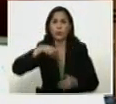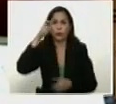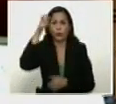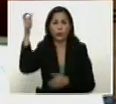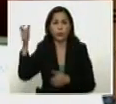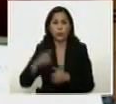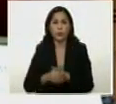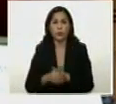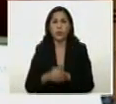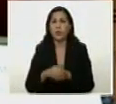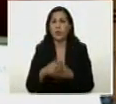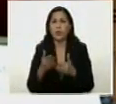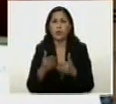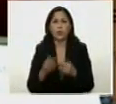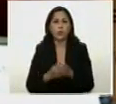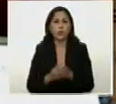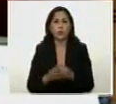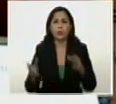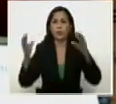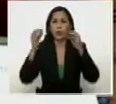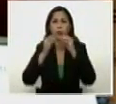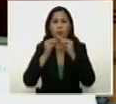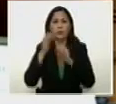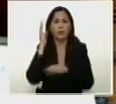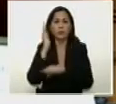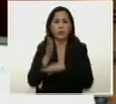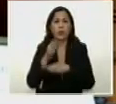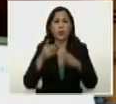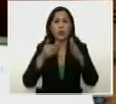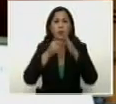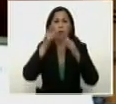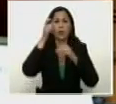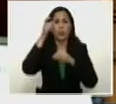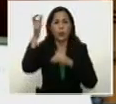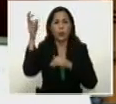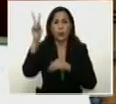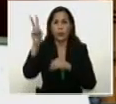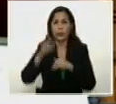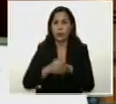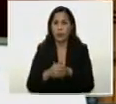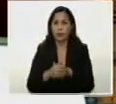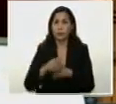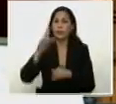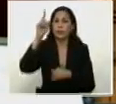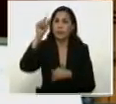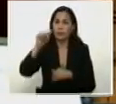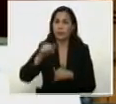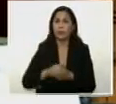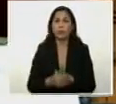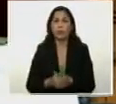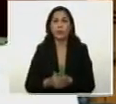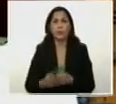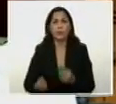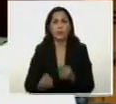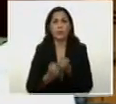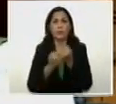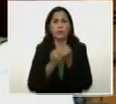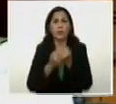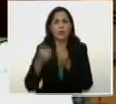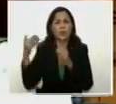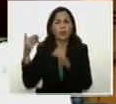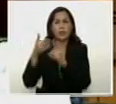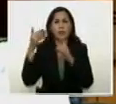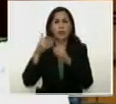pueblos, que ya no se circunscriben a las sanciones contra el pueblo venezolano, sino que además, en el amparo a quienes